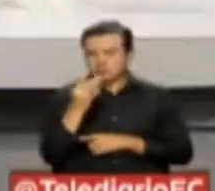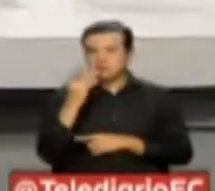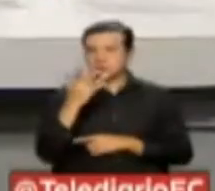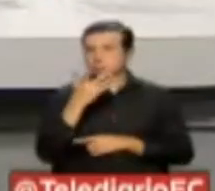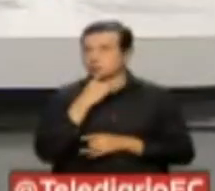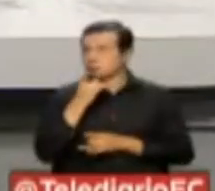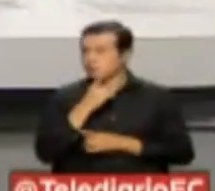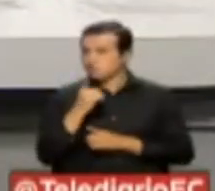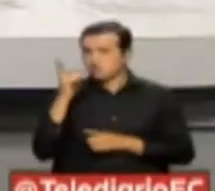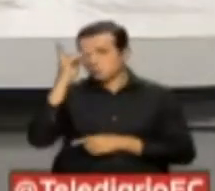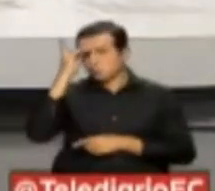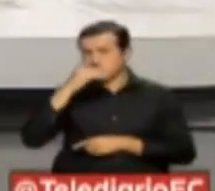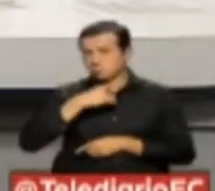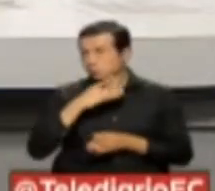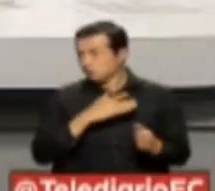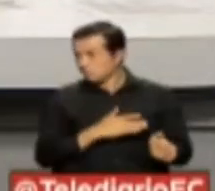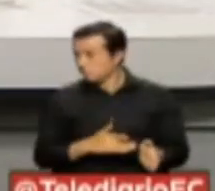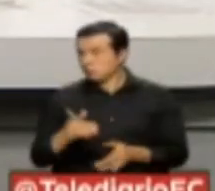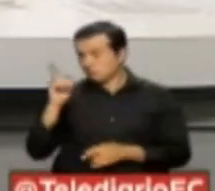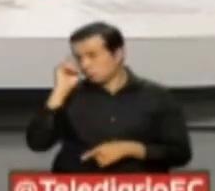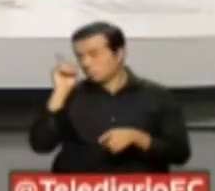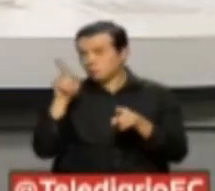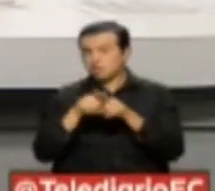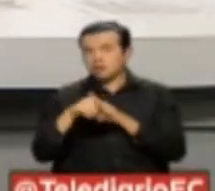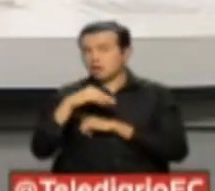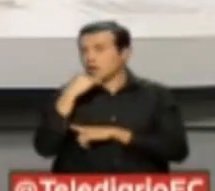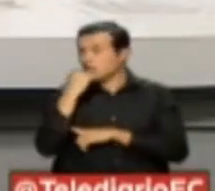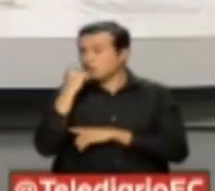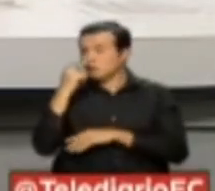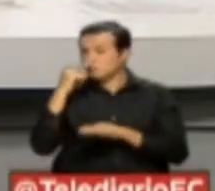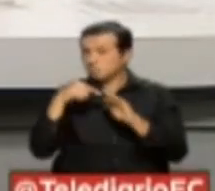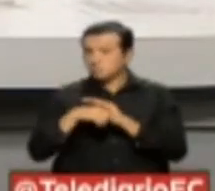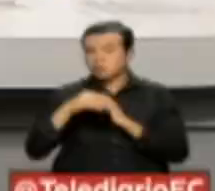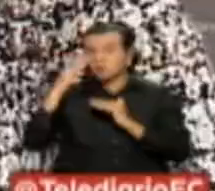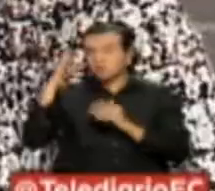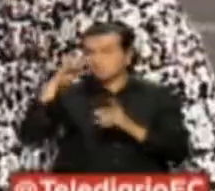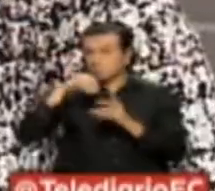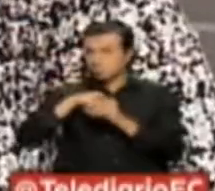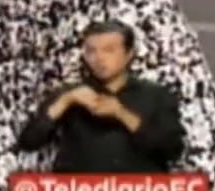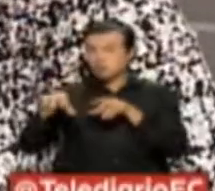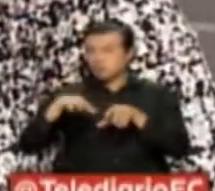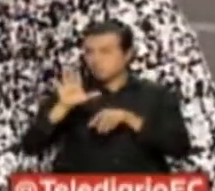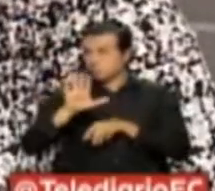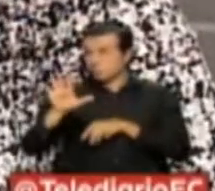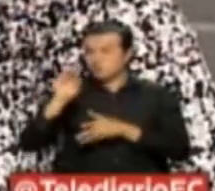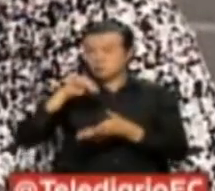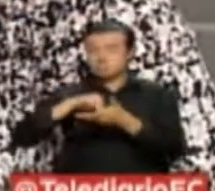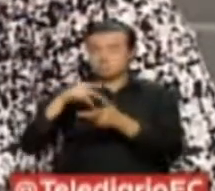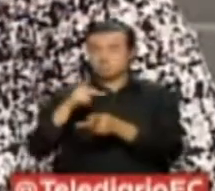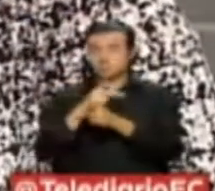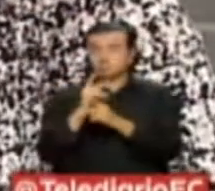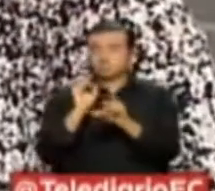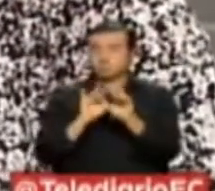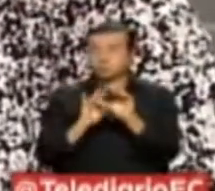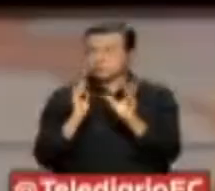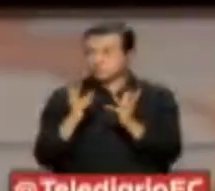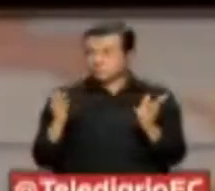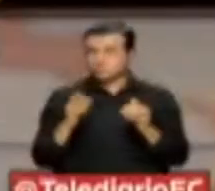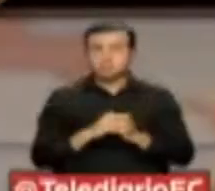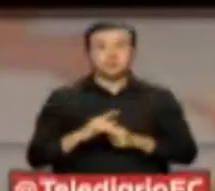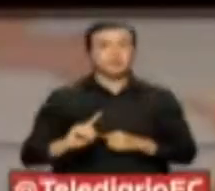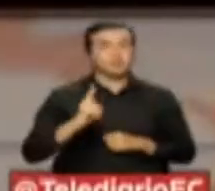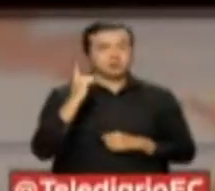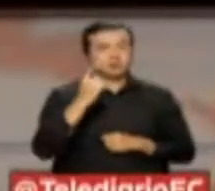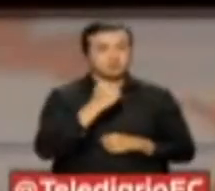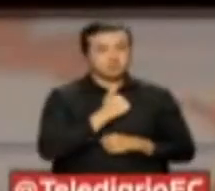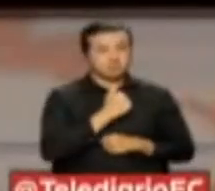conformes con las decisiones tomadas no hay injerencia política dentro de las actuaciones de los miembros del consejo de participación lo único que